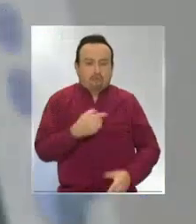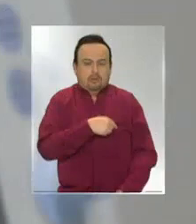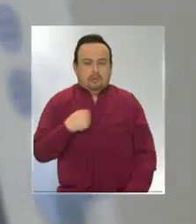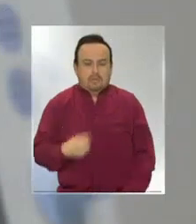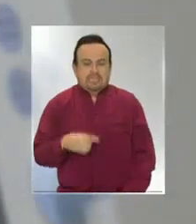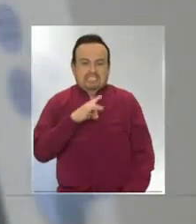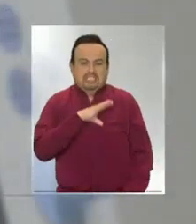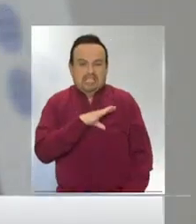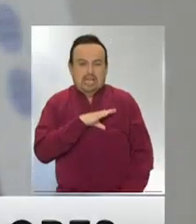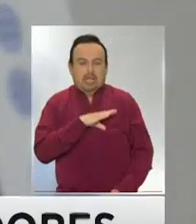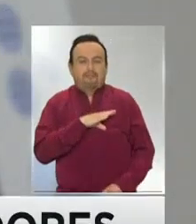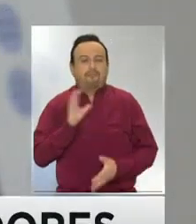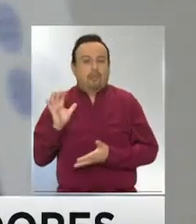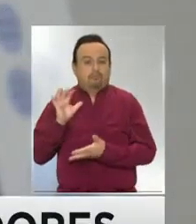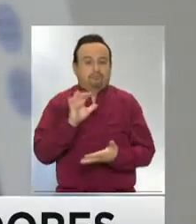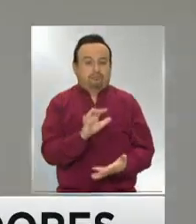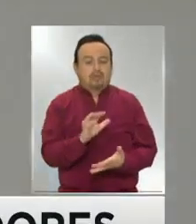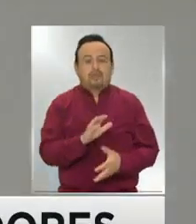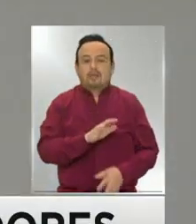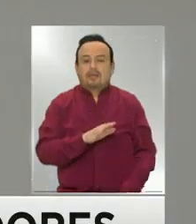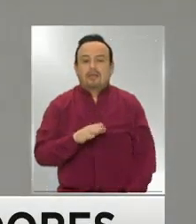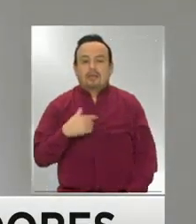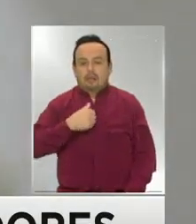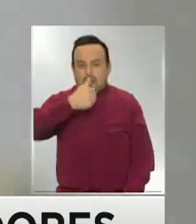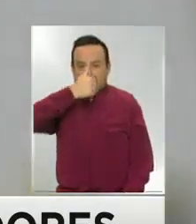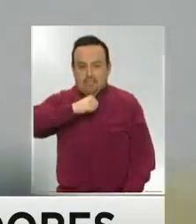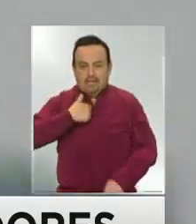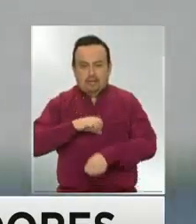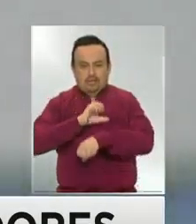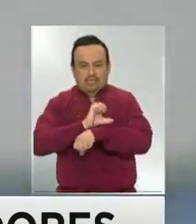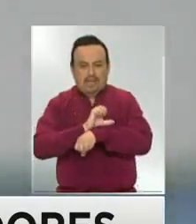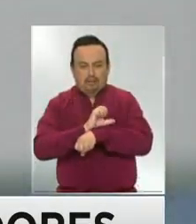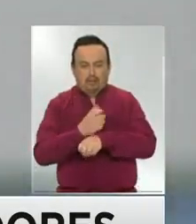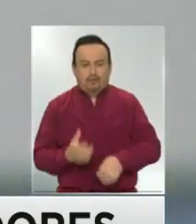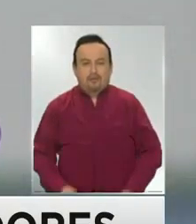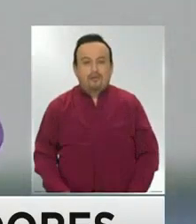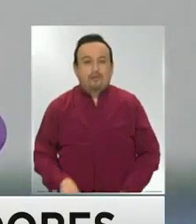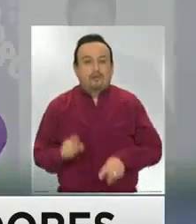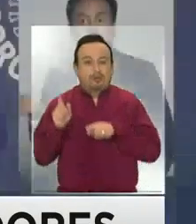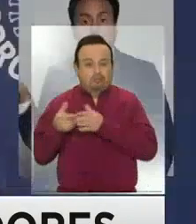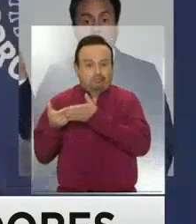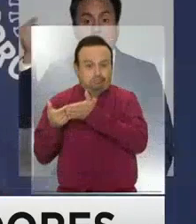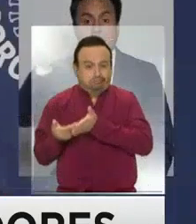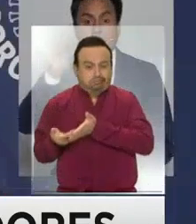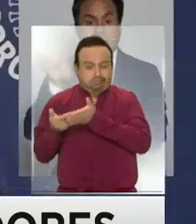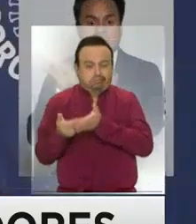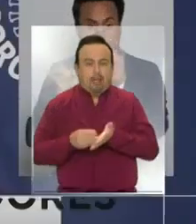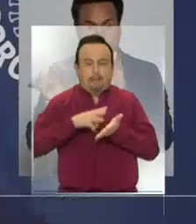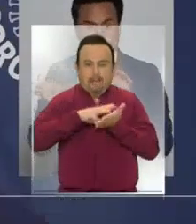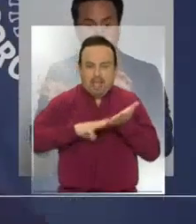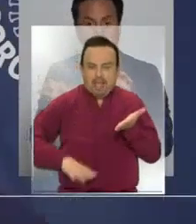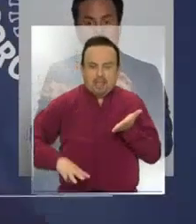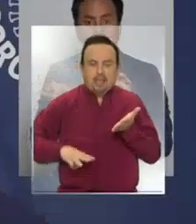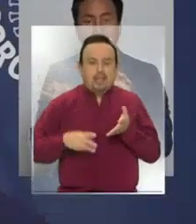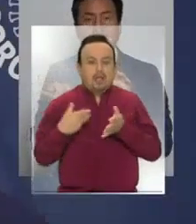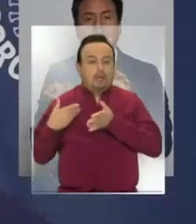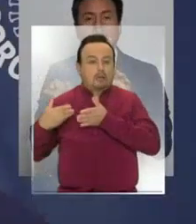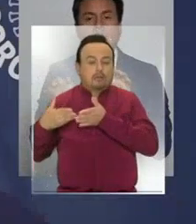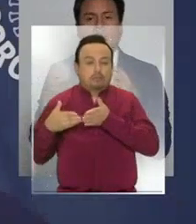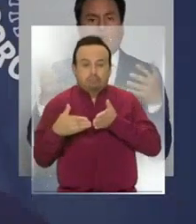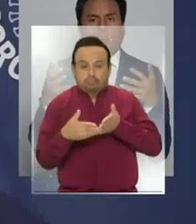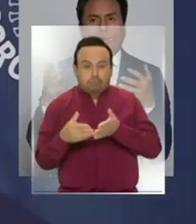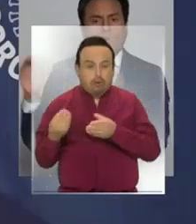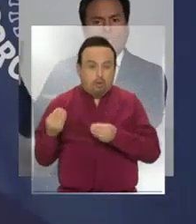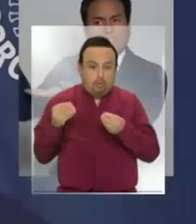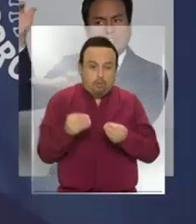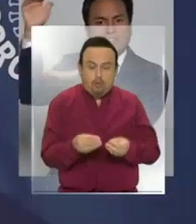a Chile será realizada bajo secreto de Estado. La llegada de insumos y las vías por las